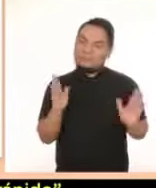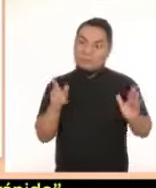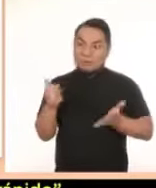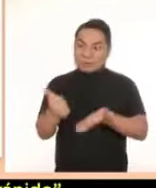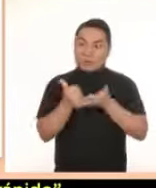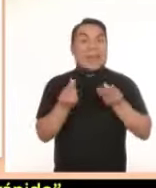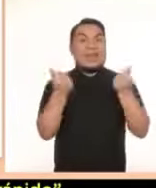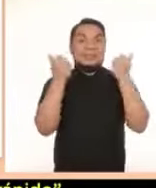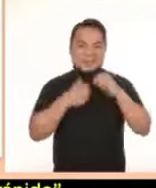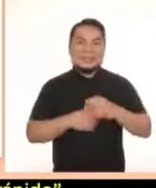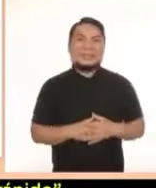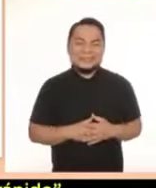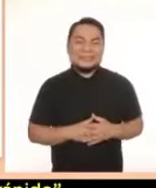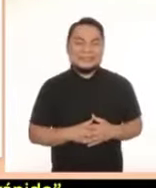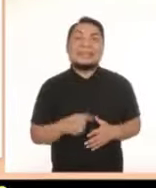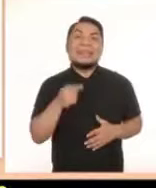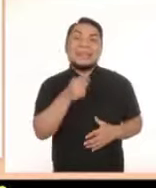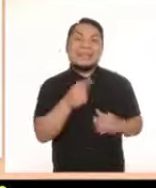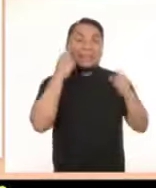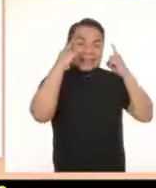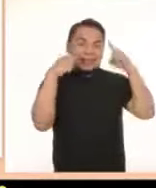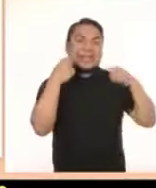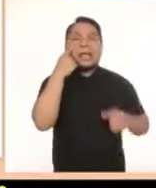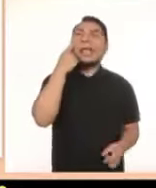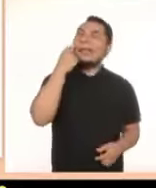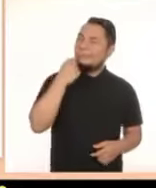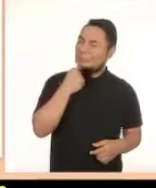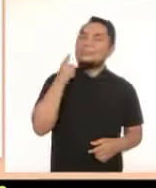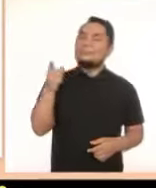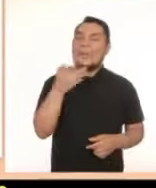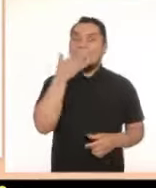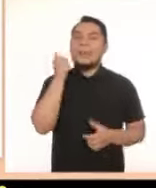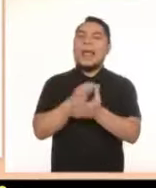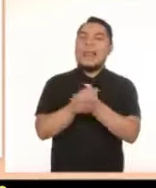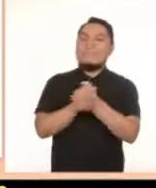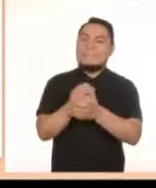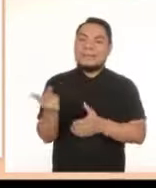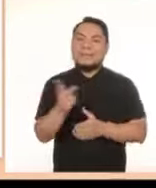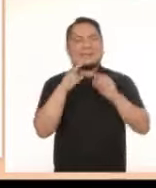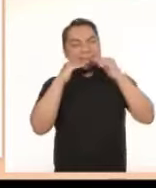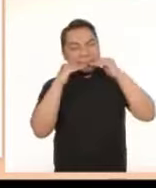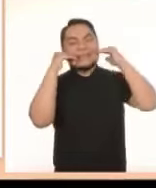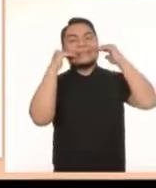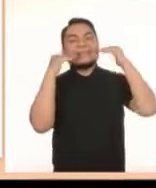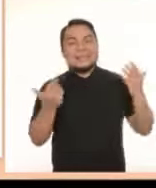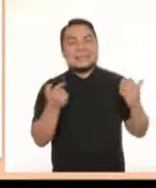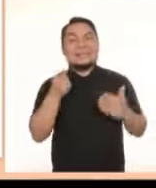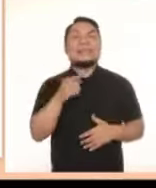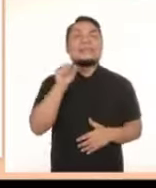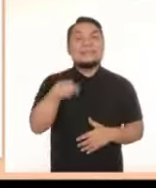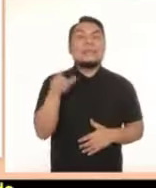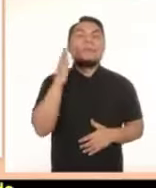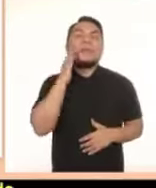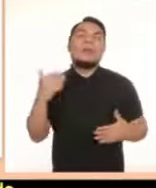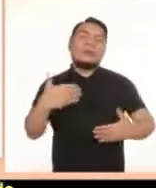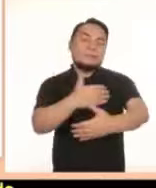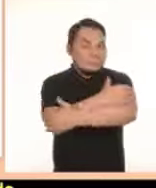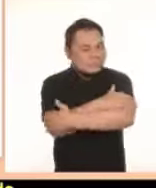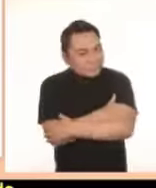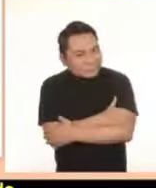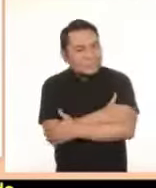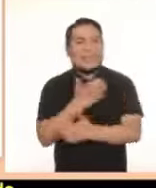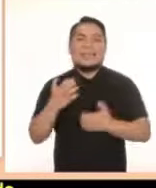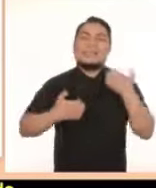habría podido hacerlo tan rápido. Tito le guiña el ojo a su mejor amiga. Ambos sonríen mientras Raquel los